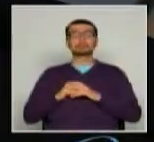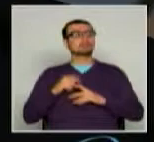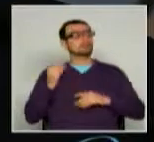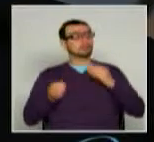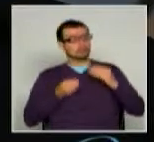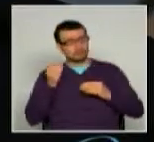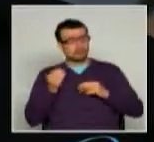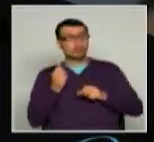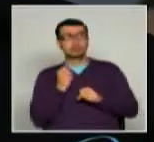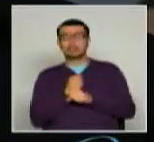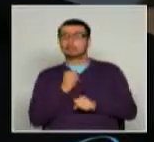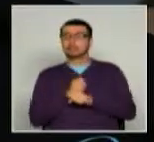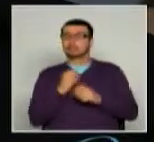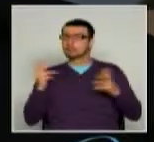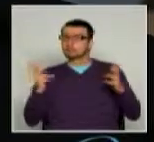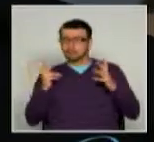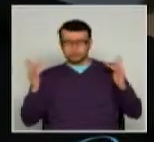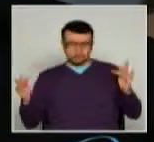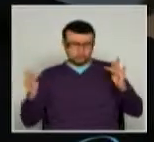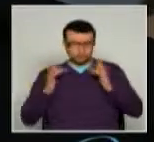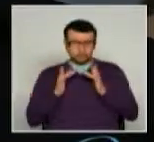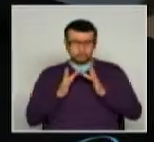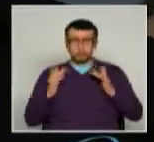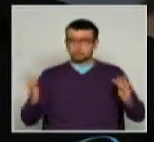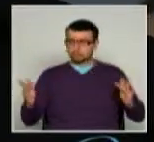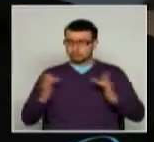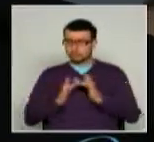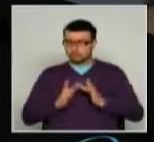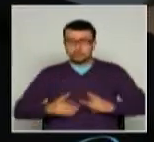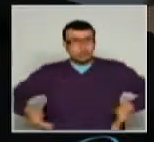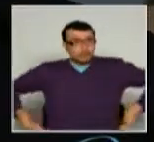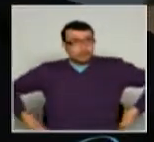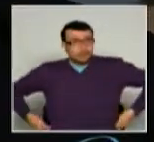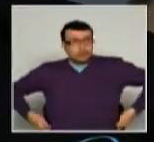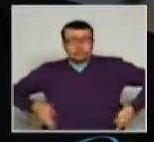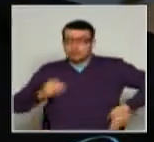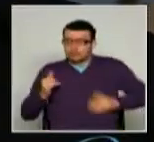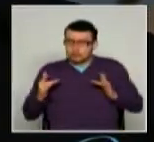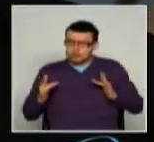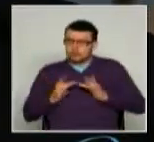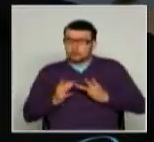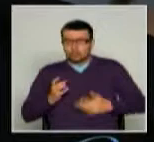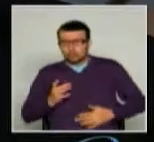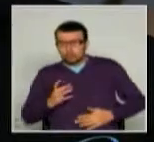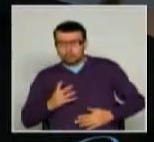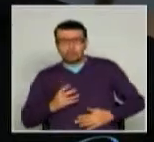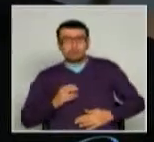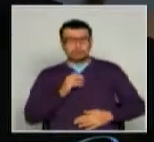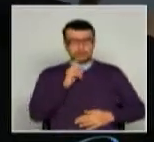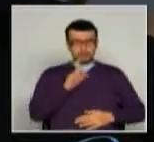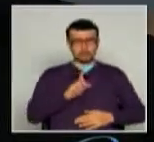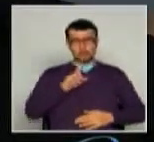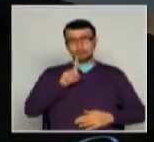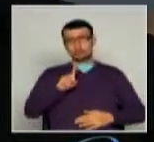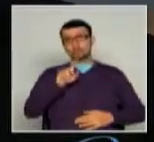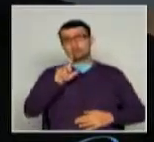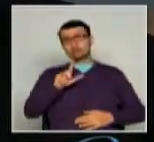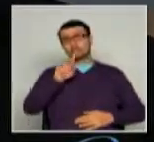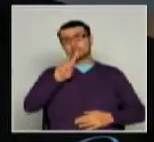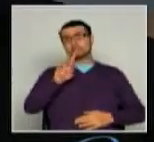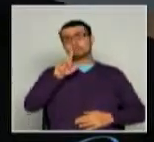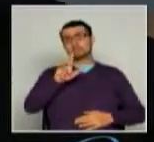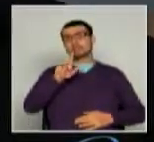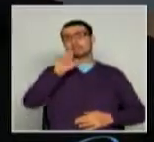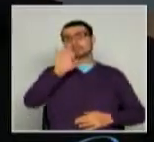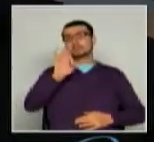Estamos trabajando los puntos de interferencia de la zona lumbar que nos están relacionando L1, L2, L3,